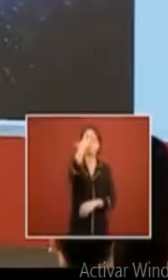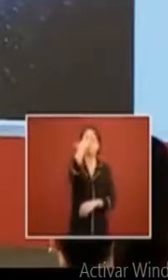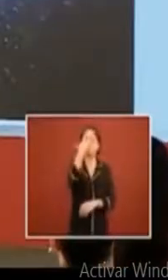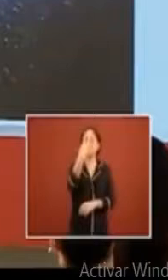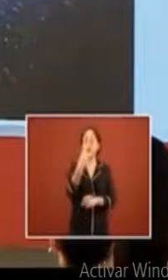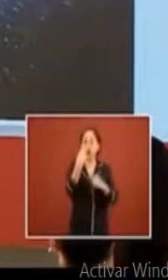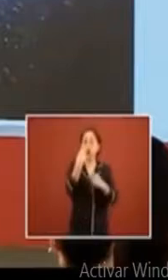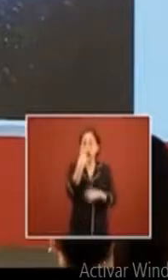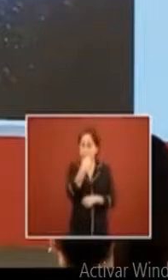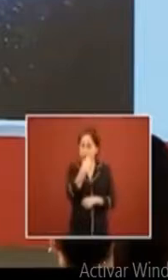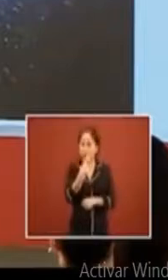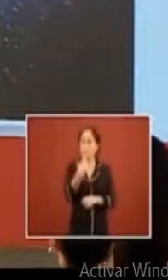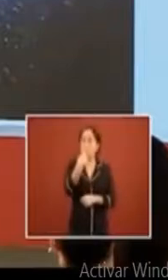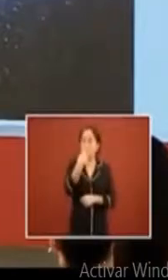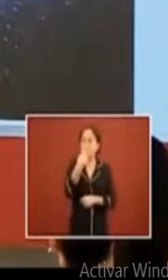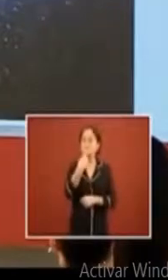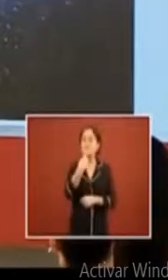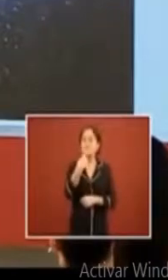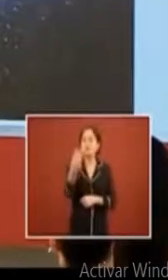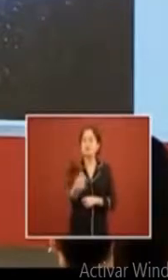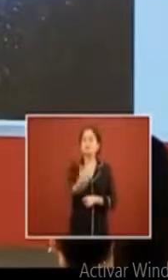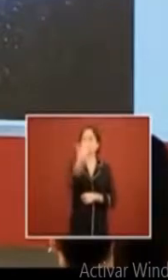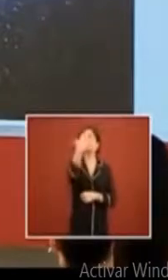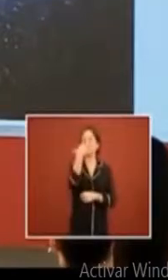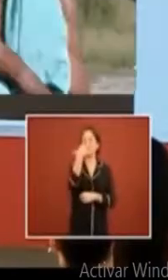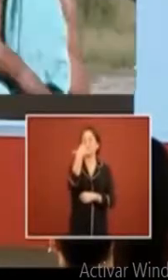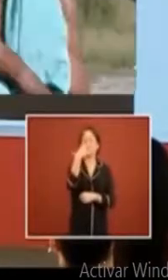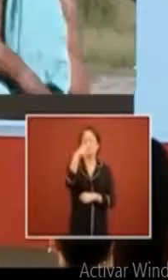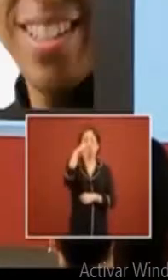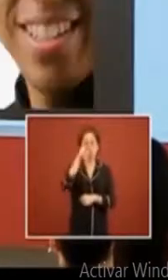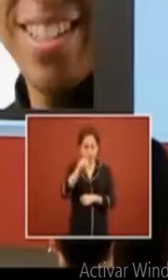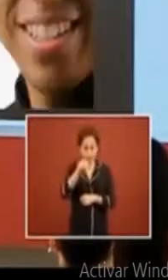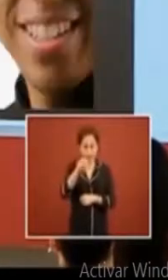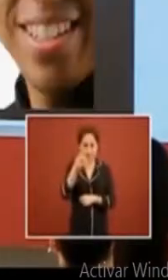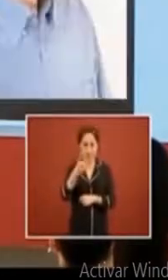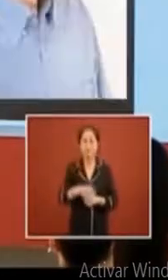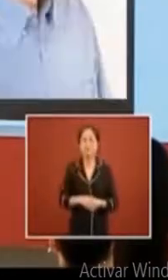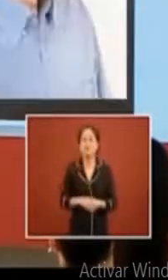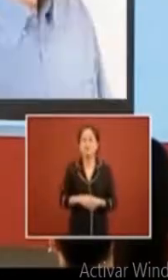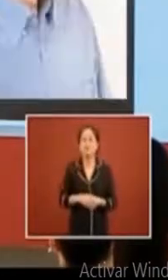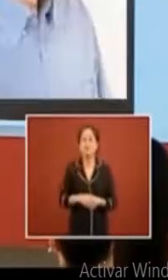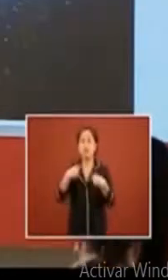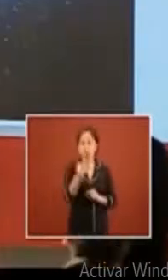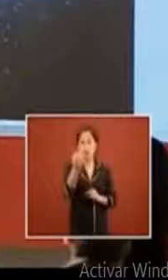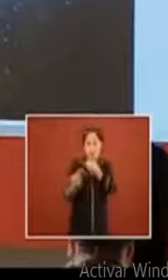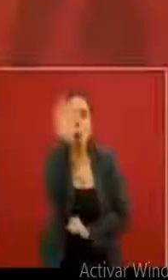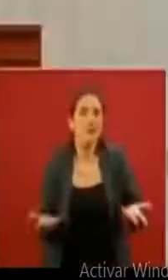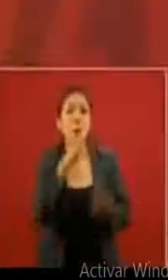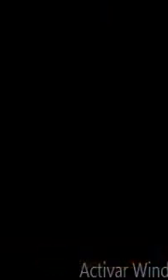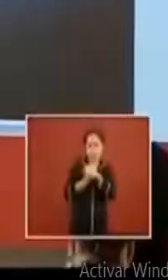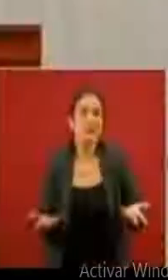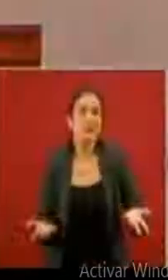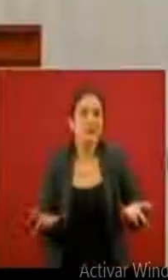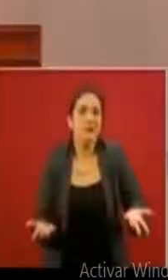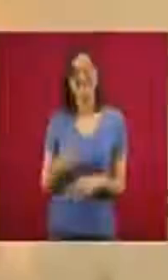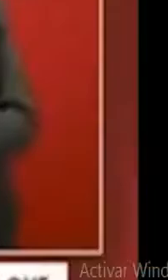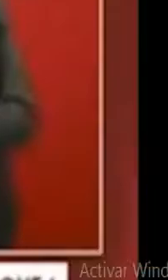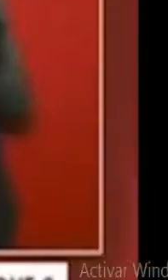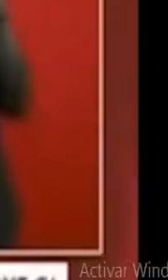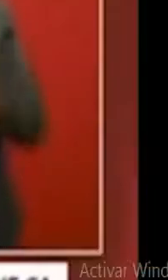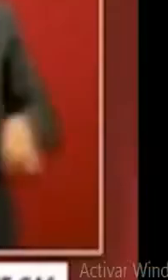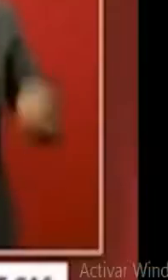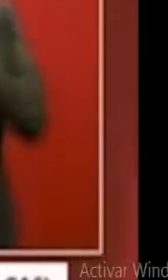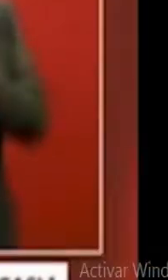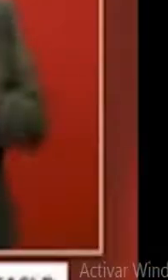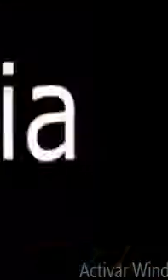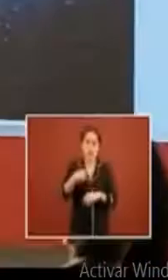boca. Y hay tres tipos de vergas: las grandes, las medianas y las pequeñas. Ya, pero